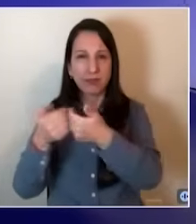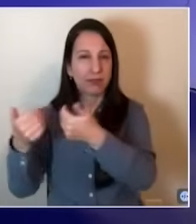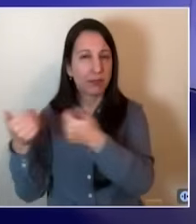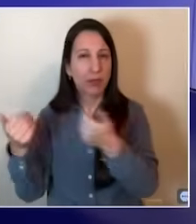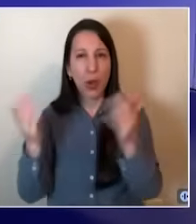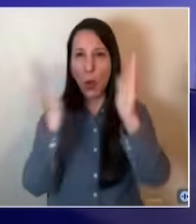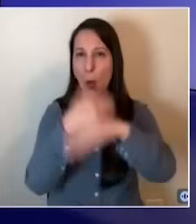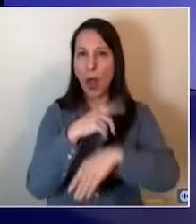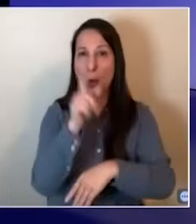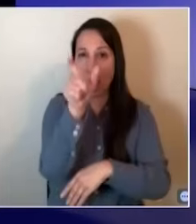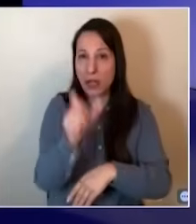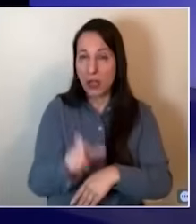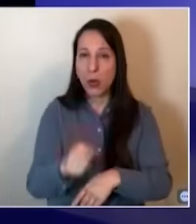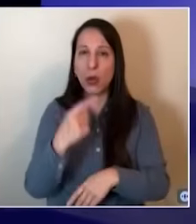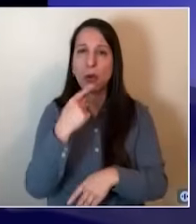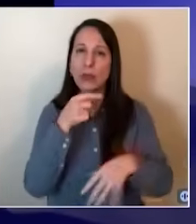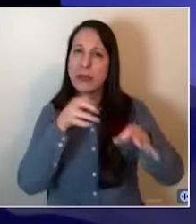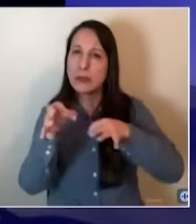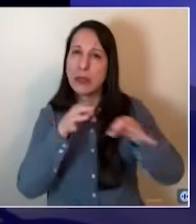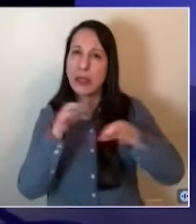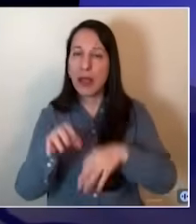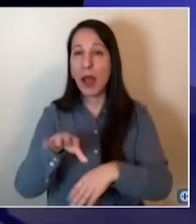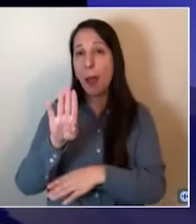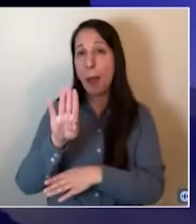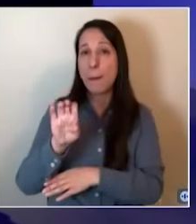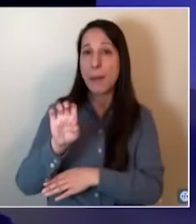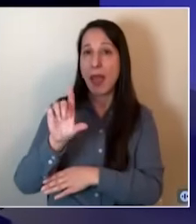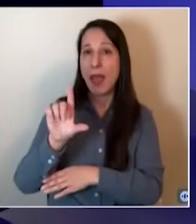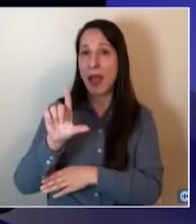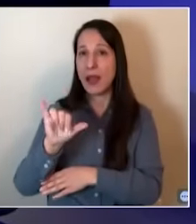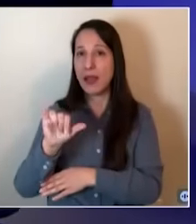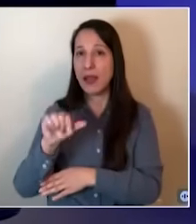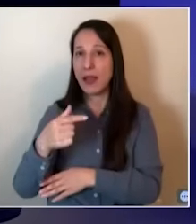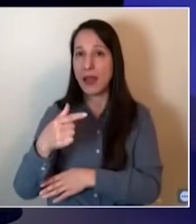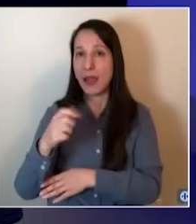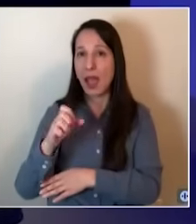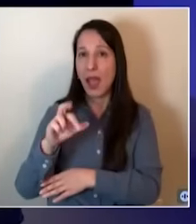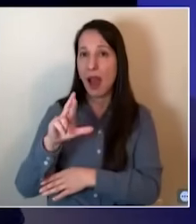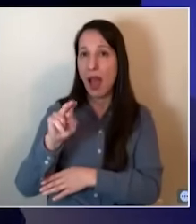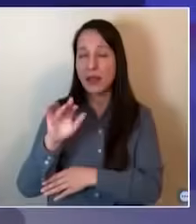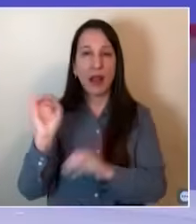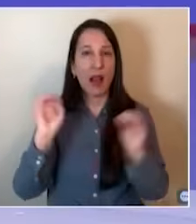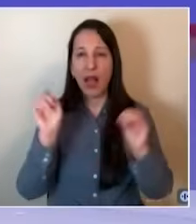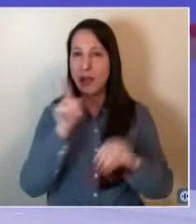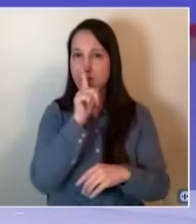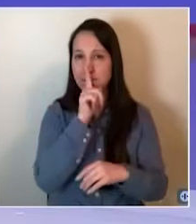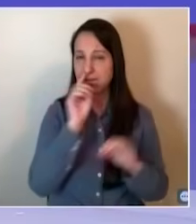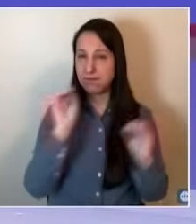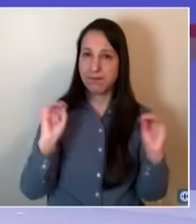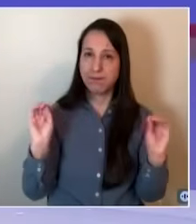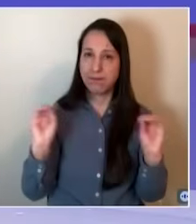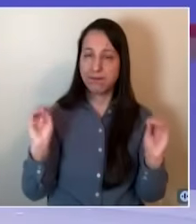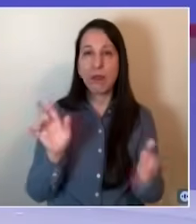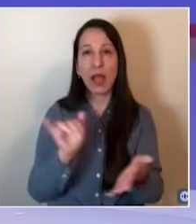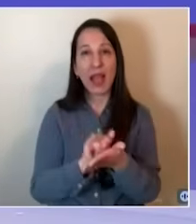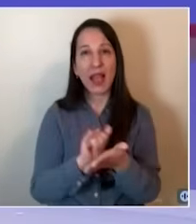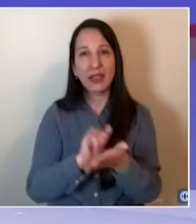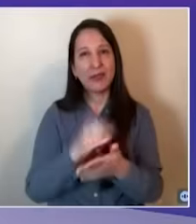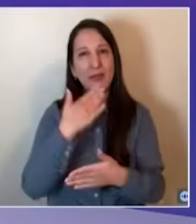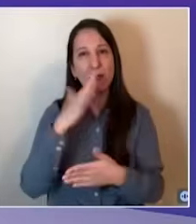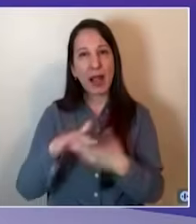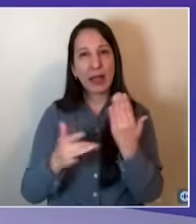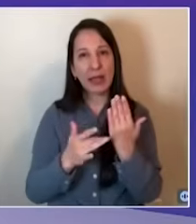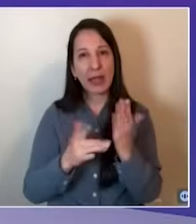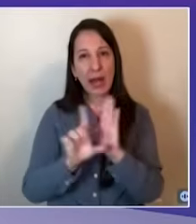que diga beligerancia política tal y tal cosa, ¿verdad? Eso es una mala técnica legislativa.